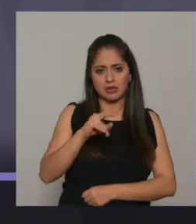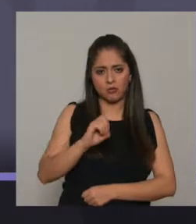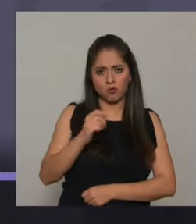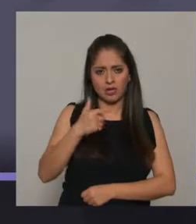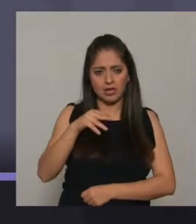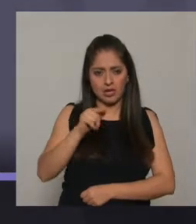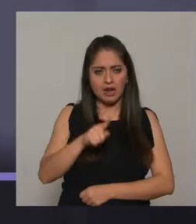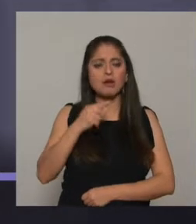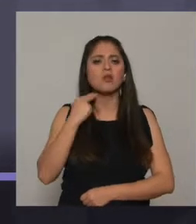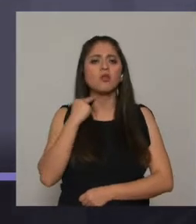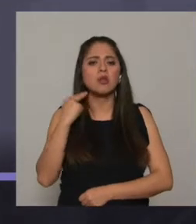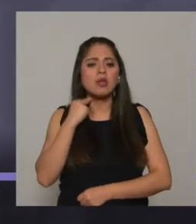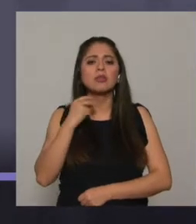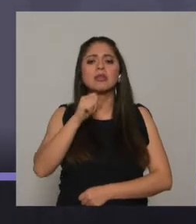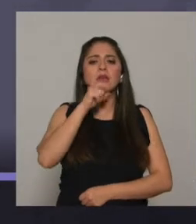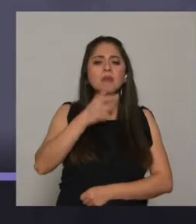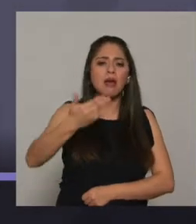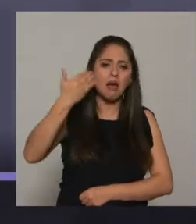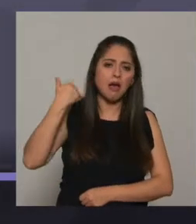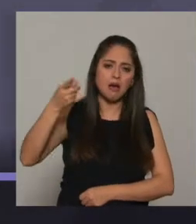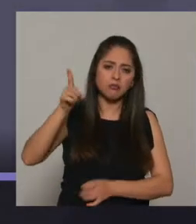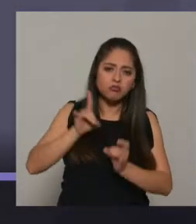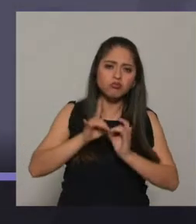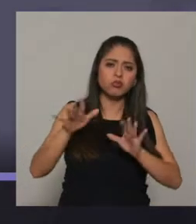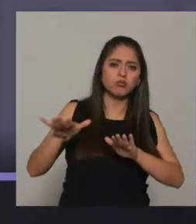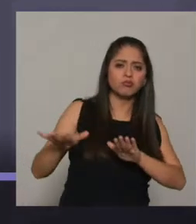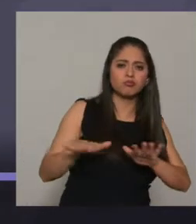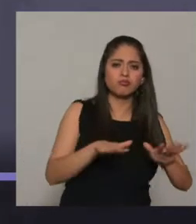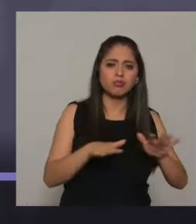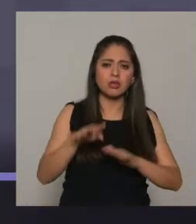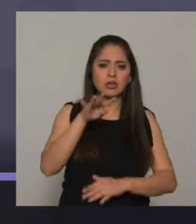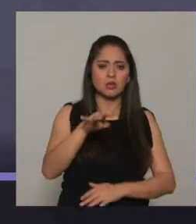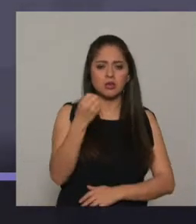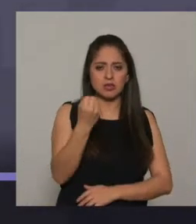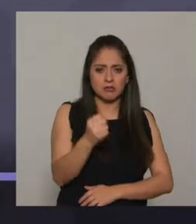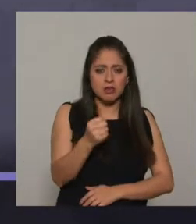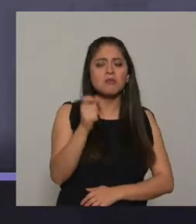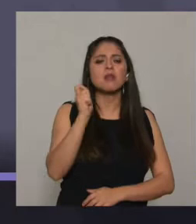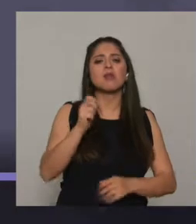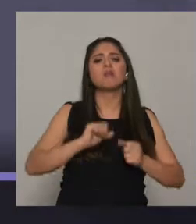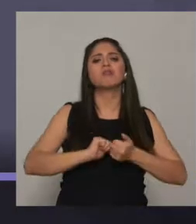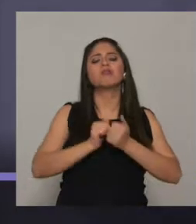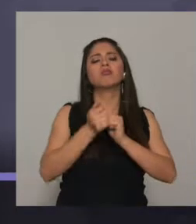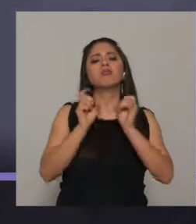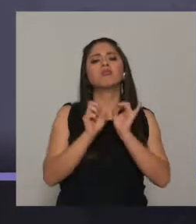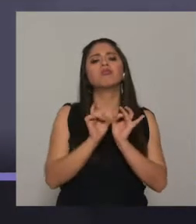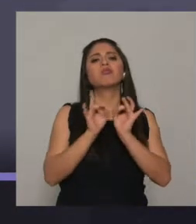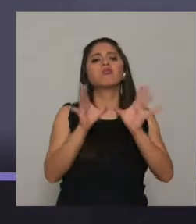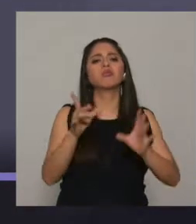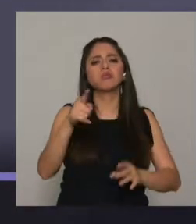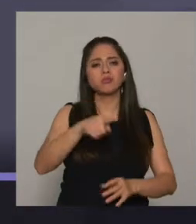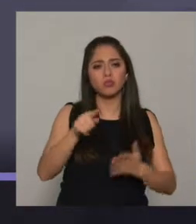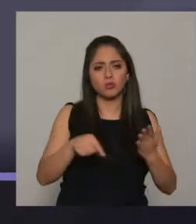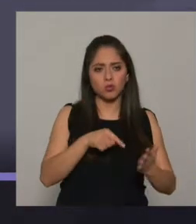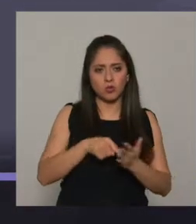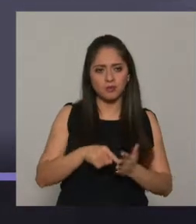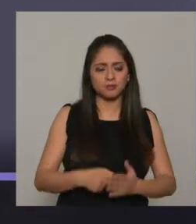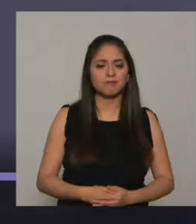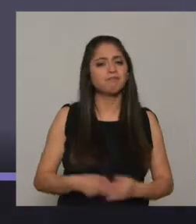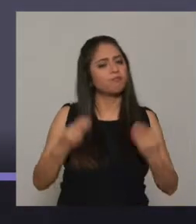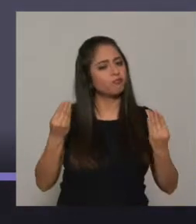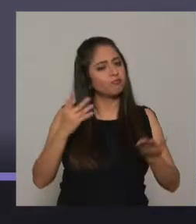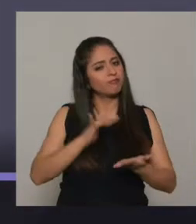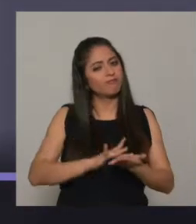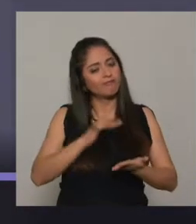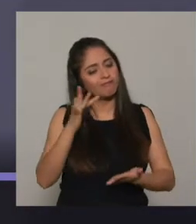de Notarías luego del terremoto del 19 de septiembre en el que pues sí resultó afectado el inmueble. Pues muchísimas gracias